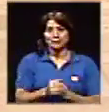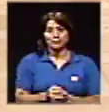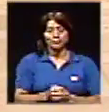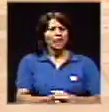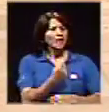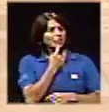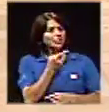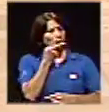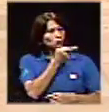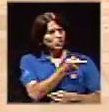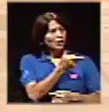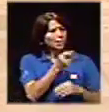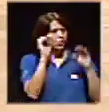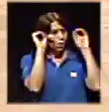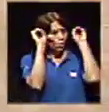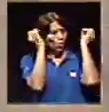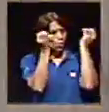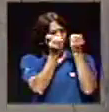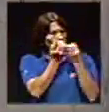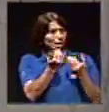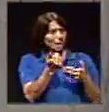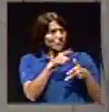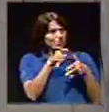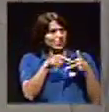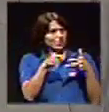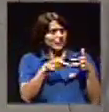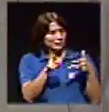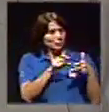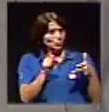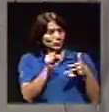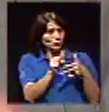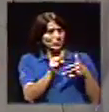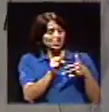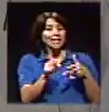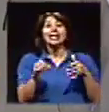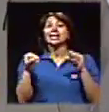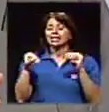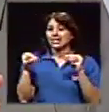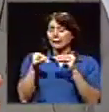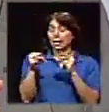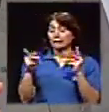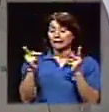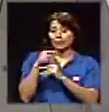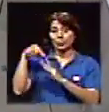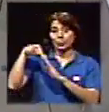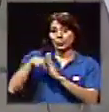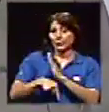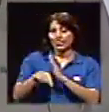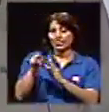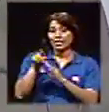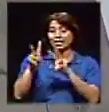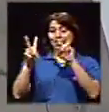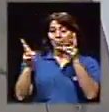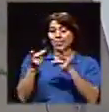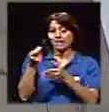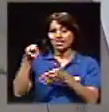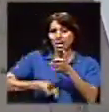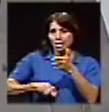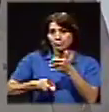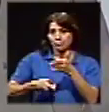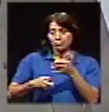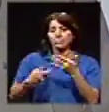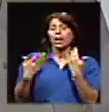don Otón, que había tres consideraciones. Que agravan el tema fiscal, aparte de que ya el 5% y más es